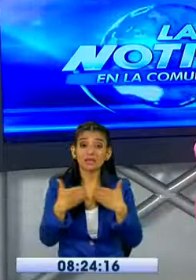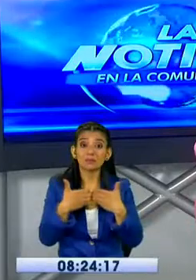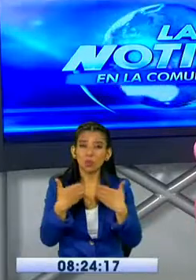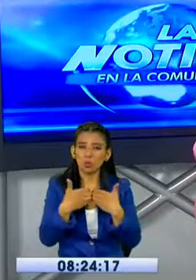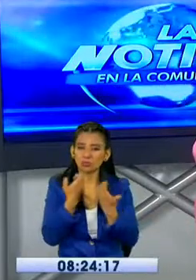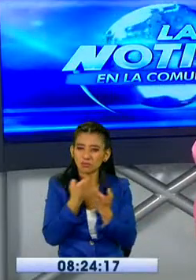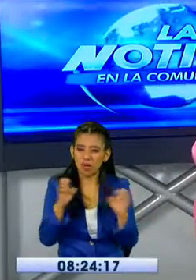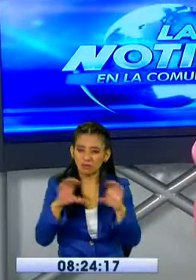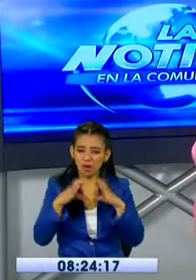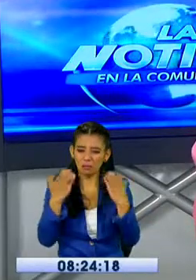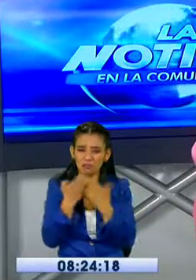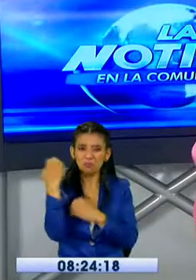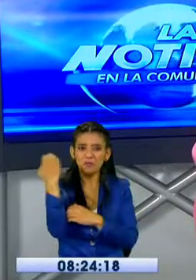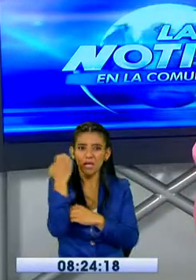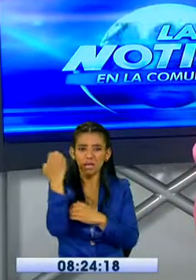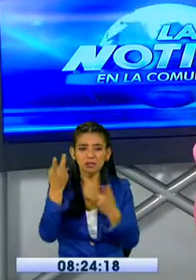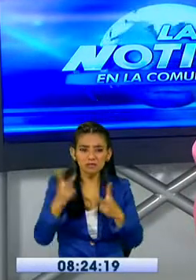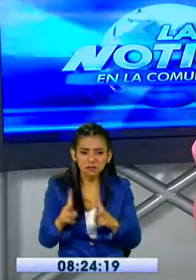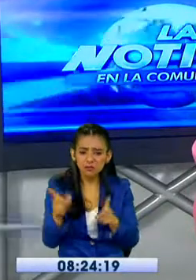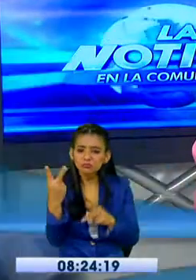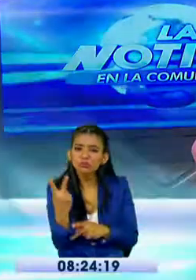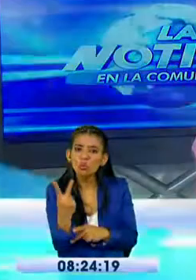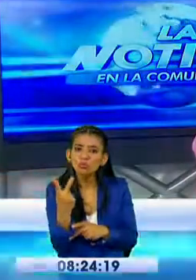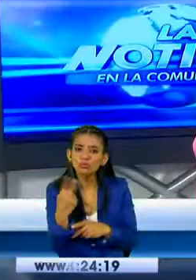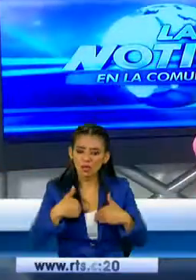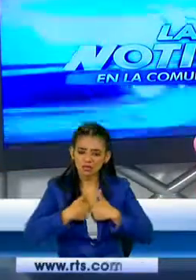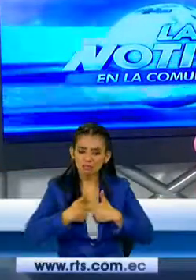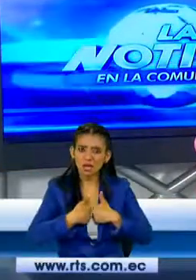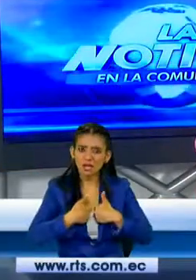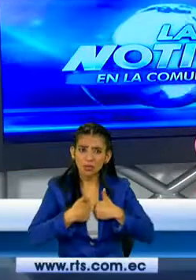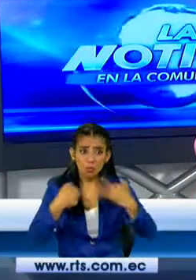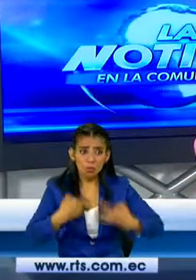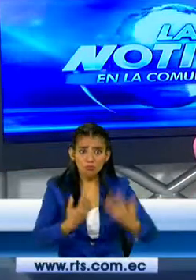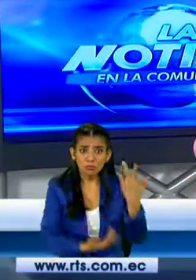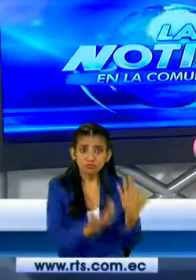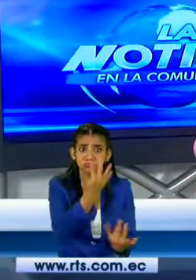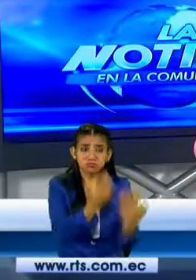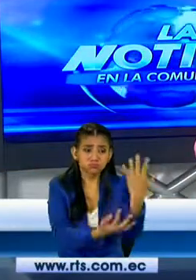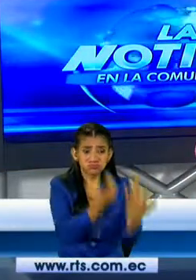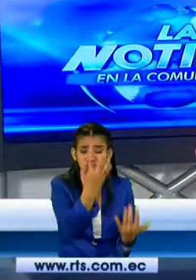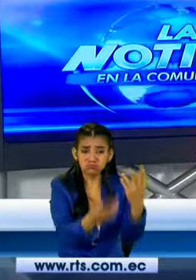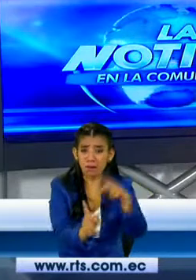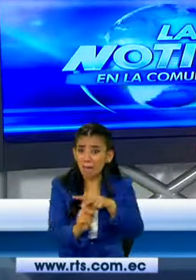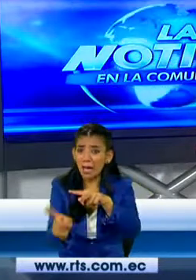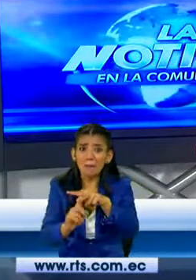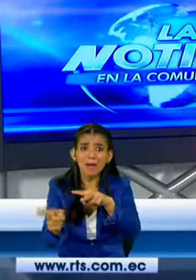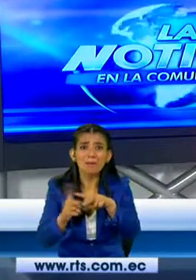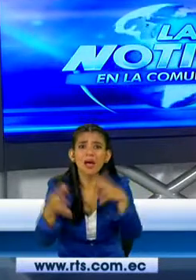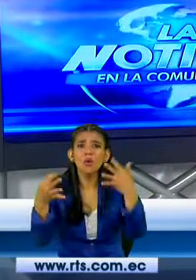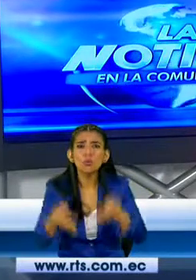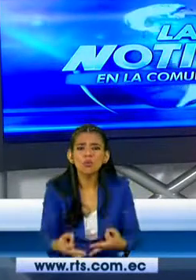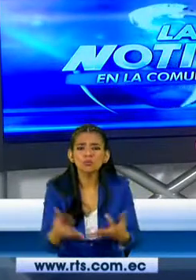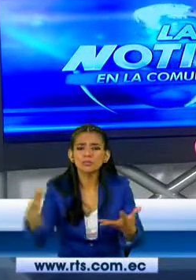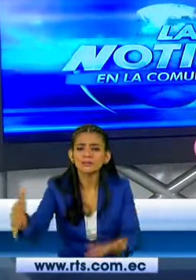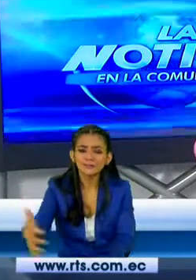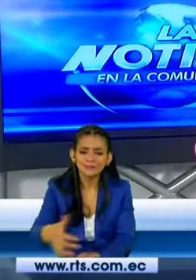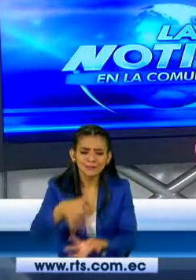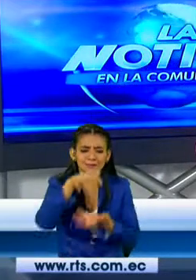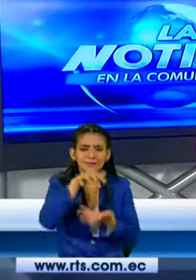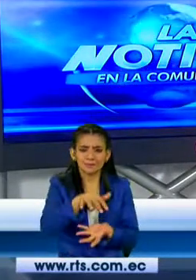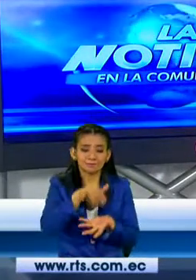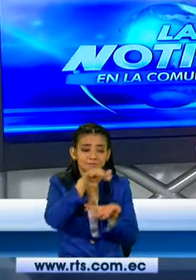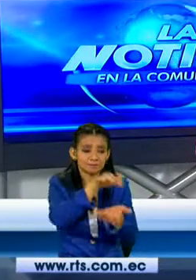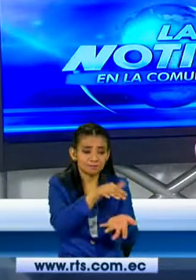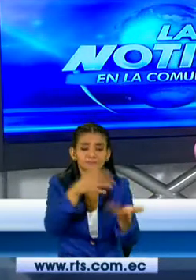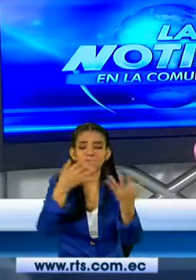COE Metropolitano salvó a un par de zarigüeyas que trataban de huir de las llamas en pleno incendio de Guápulo. Los animalitos fueron trasladados para